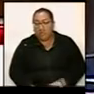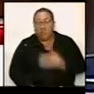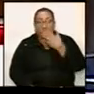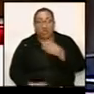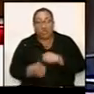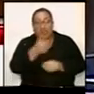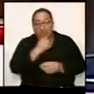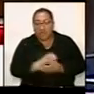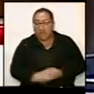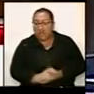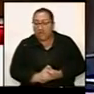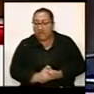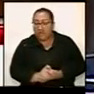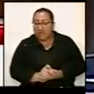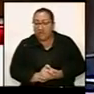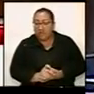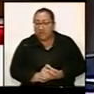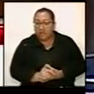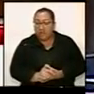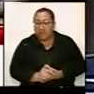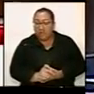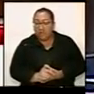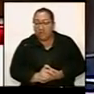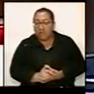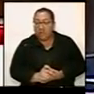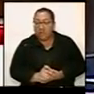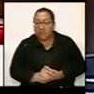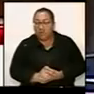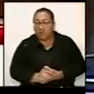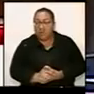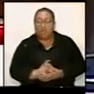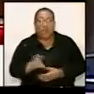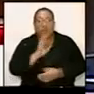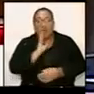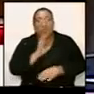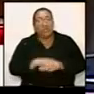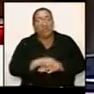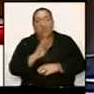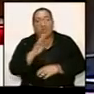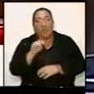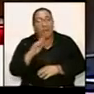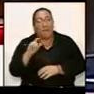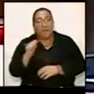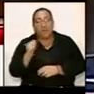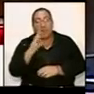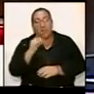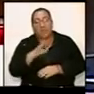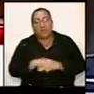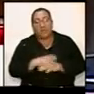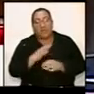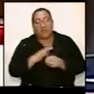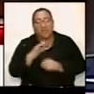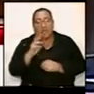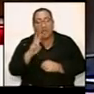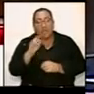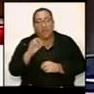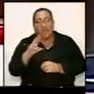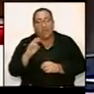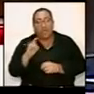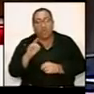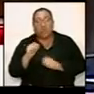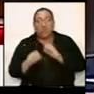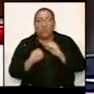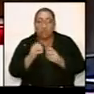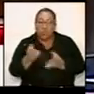paciencia. Los conflictos sociales. Bueno, ya no voy a hablar más de las Bambas. Le voy a hablar de la provincia de Virú,